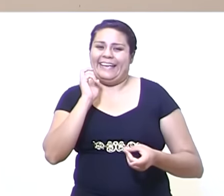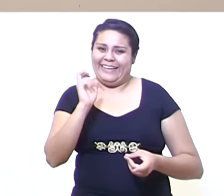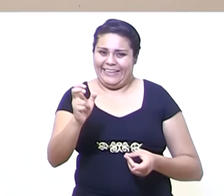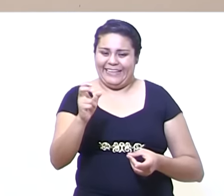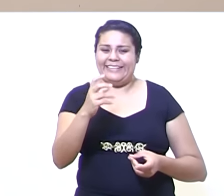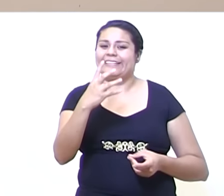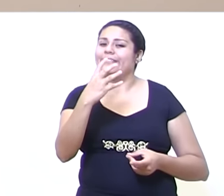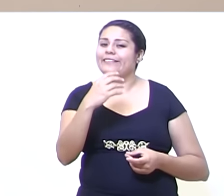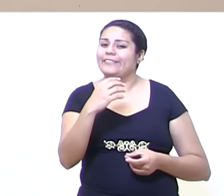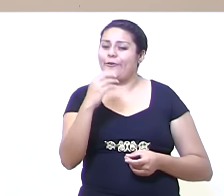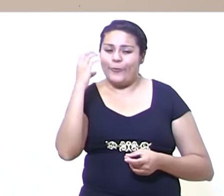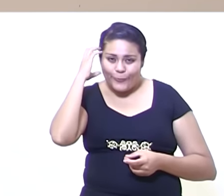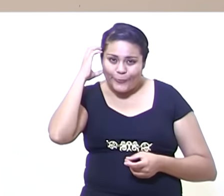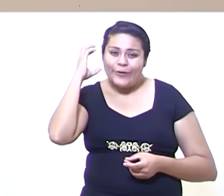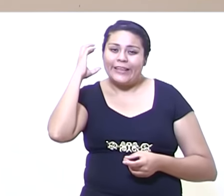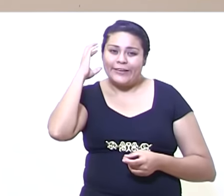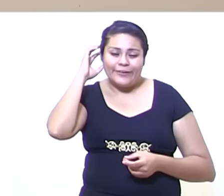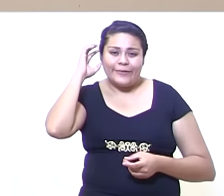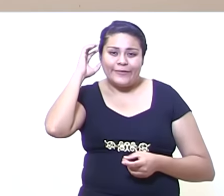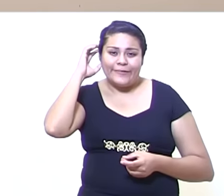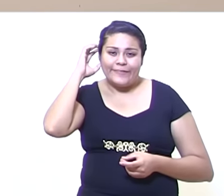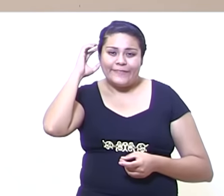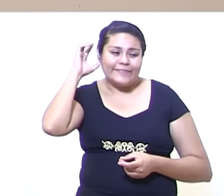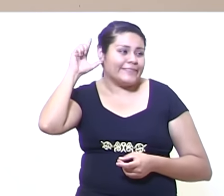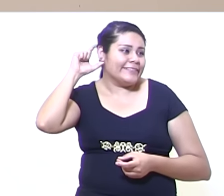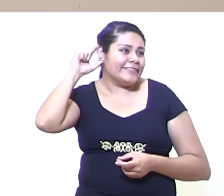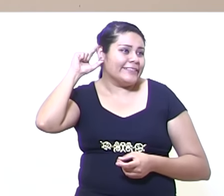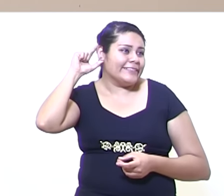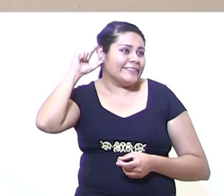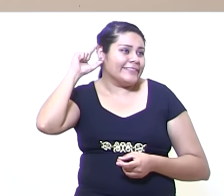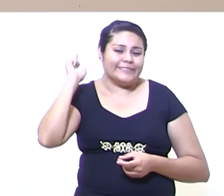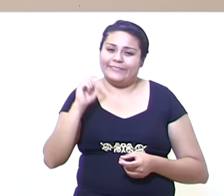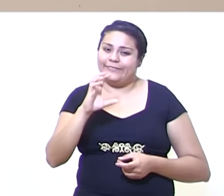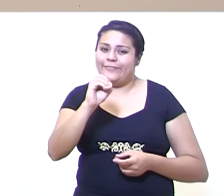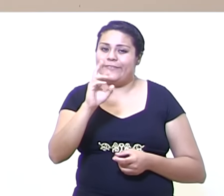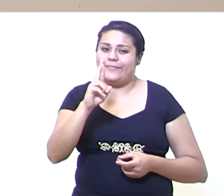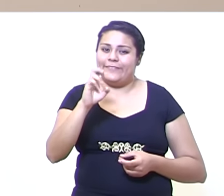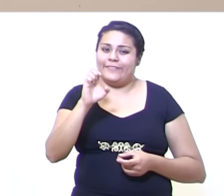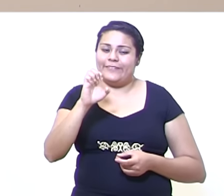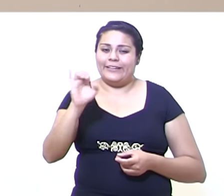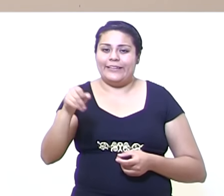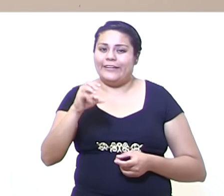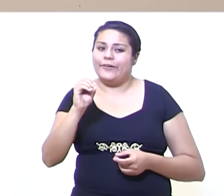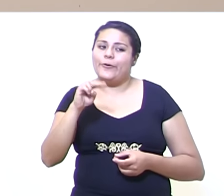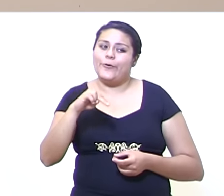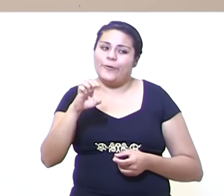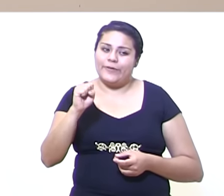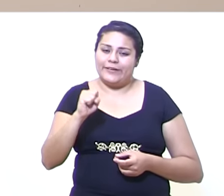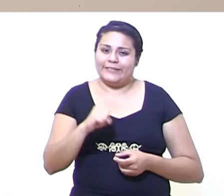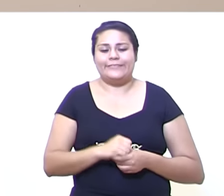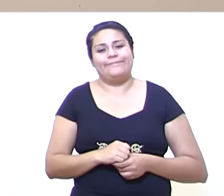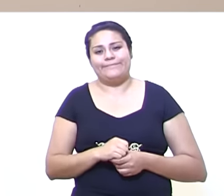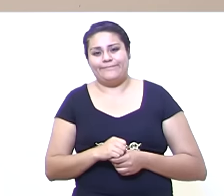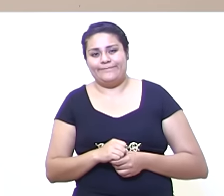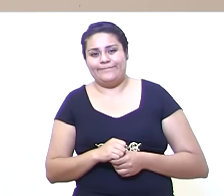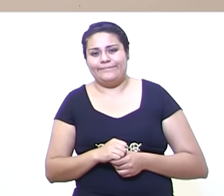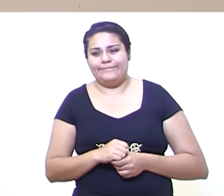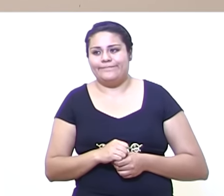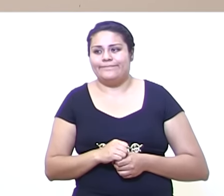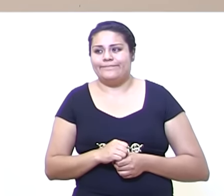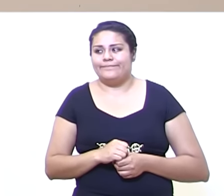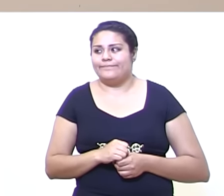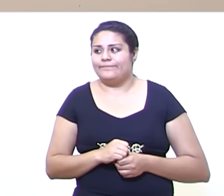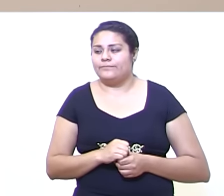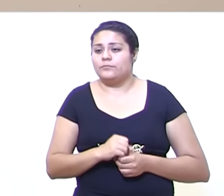a orejones. Este letrero